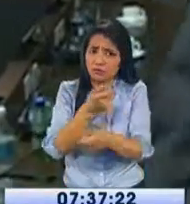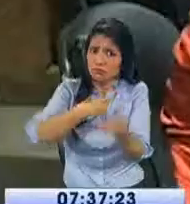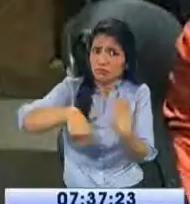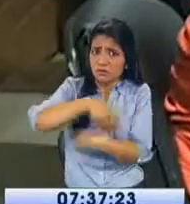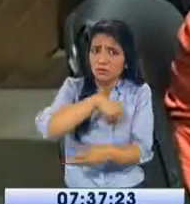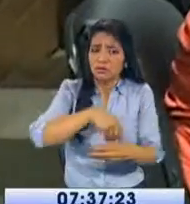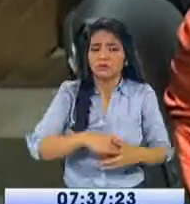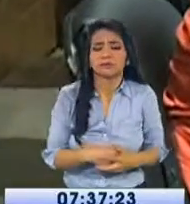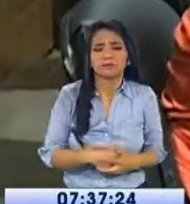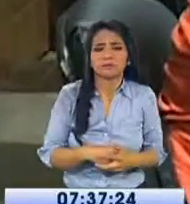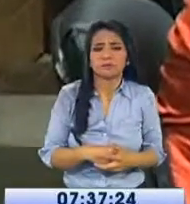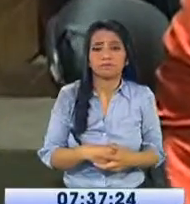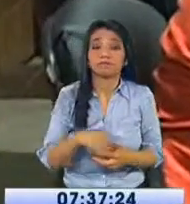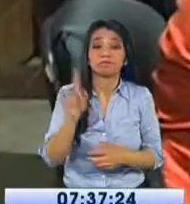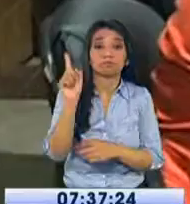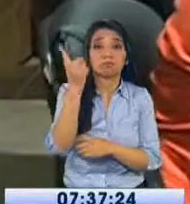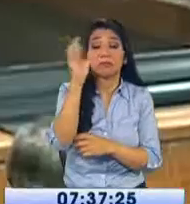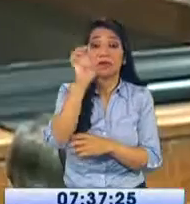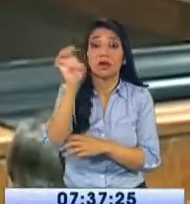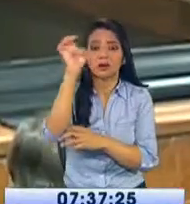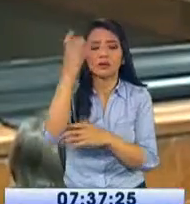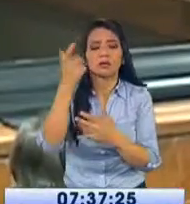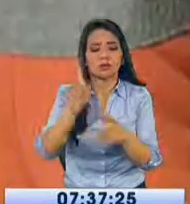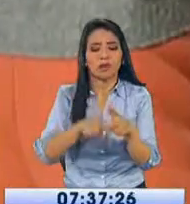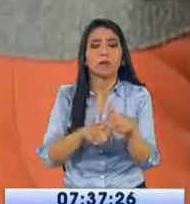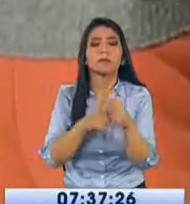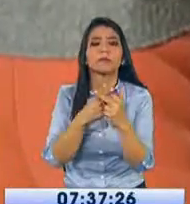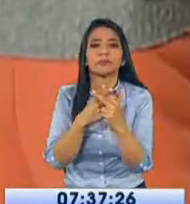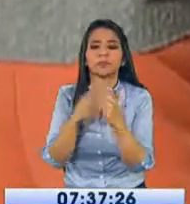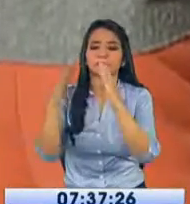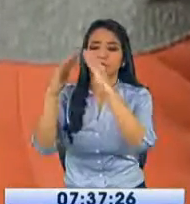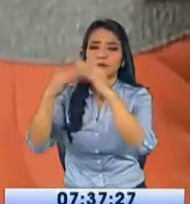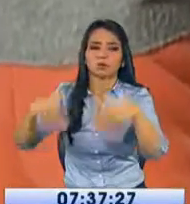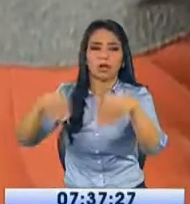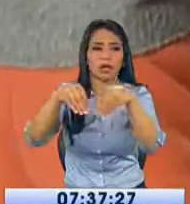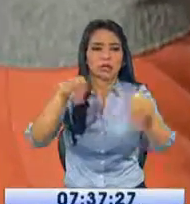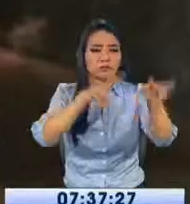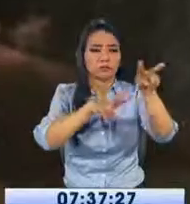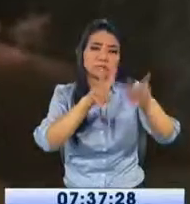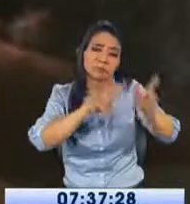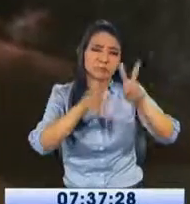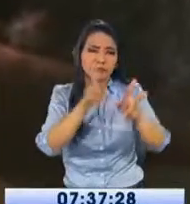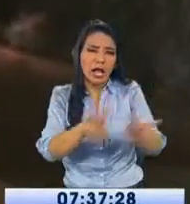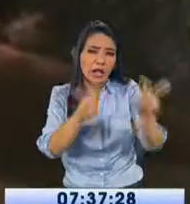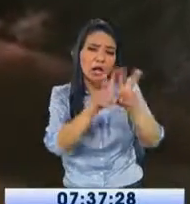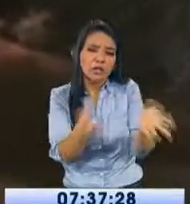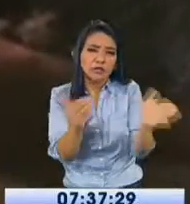impuestos. A partir del 1 de enero empezará el reavalúo de los catastros, pero los quiteños